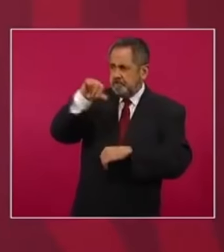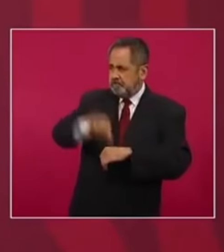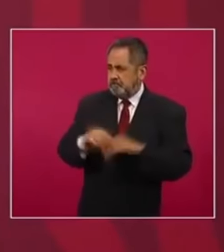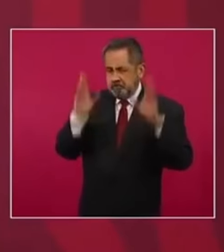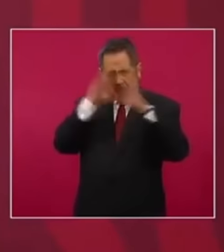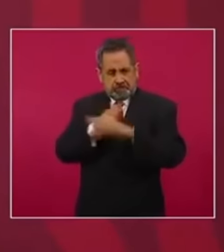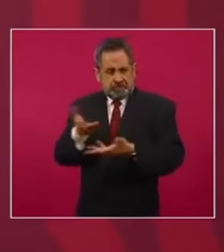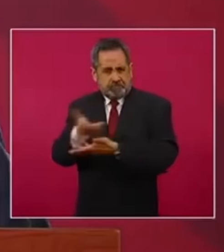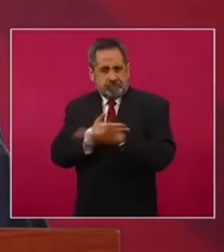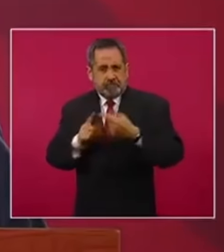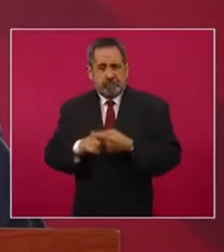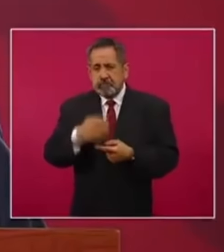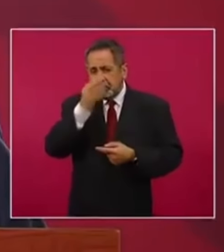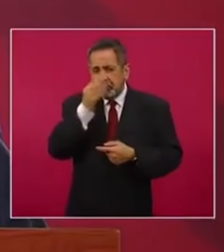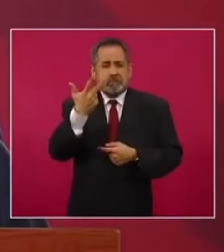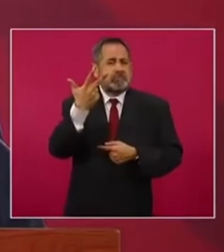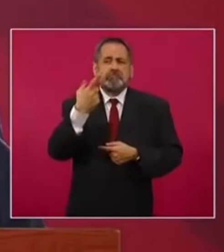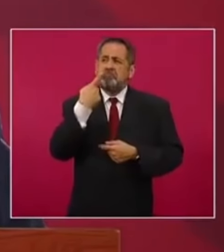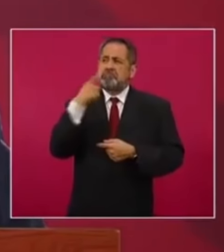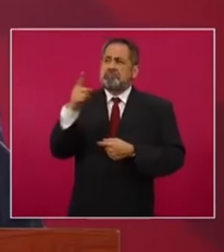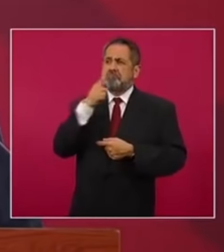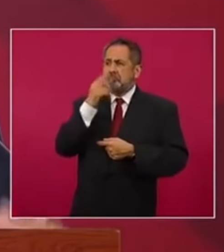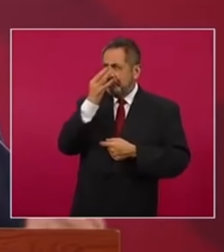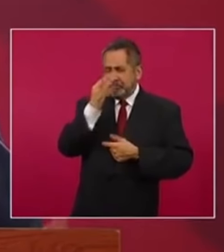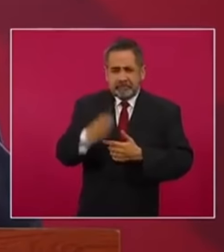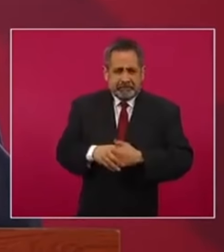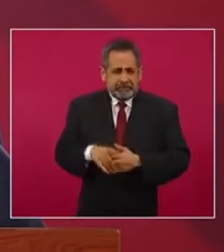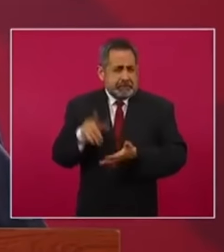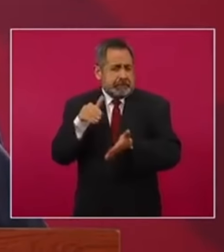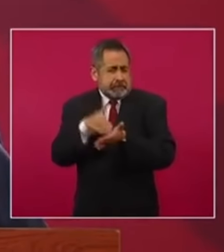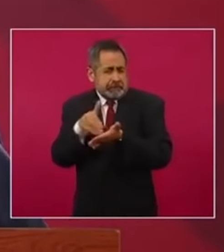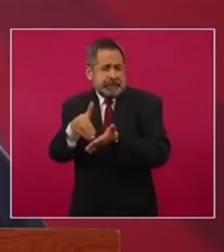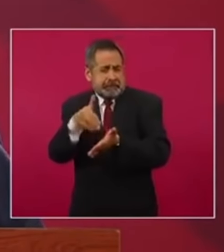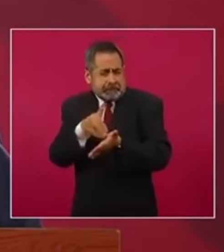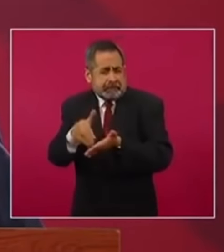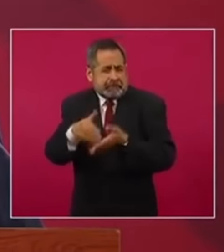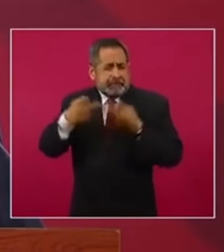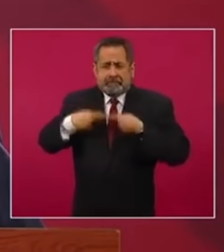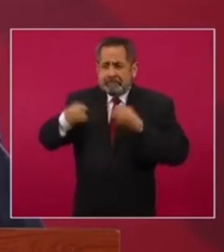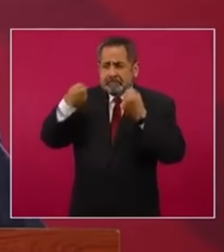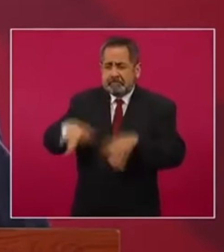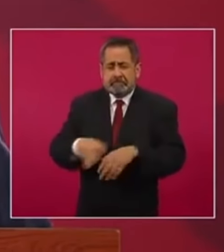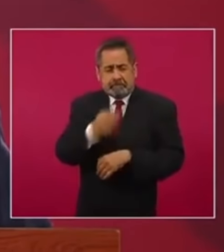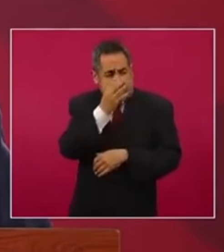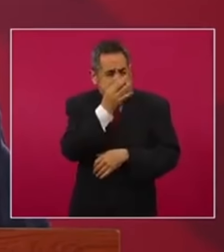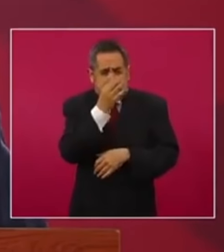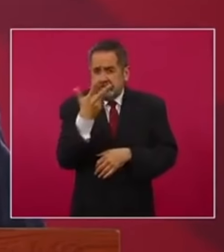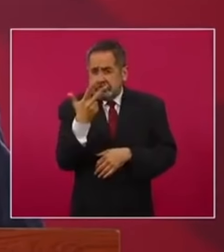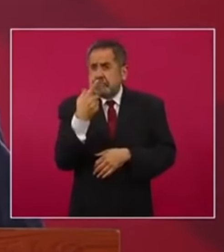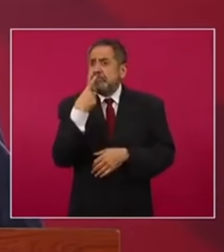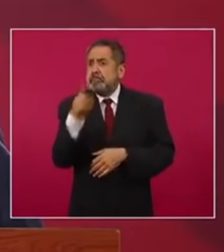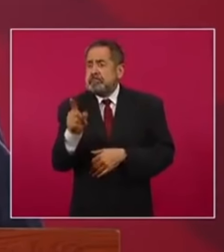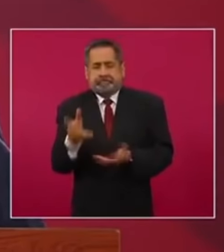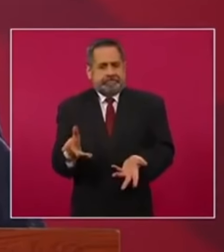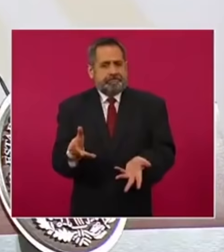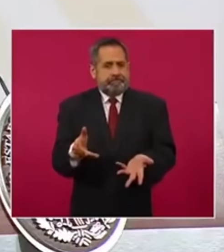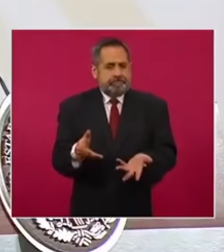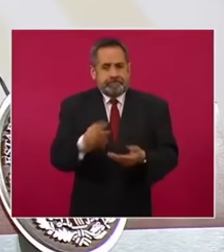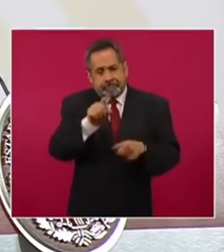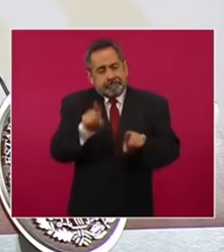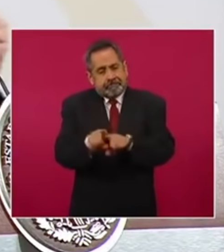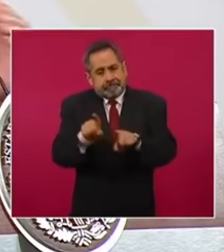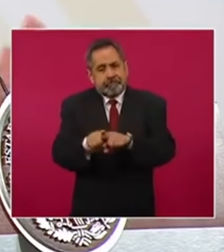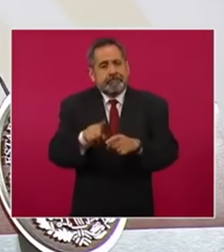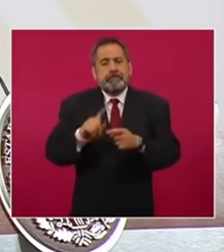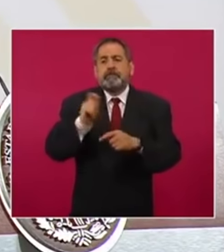y ocho quejas formales. Para los miles y miles de pasajeros fue muy poco, pero también tiene que ver con